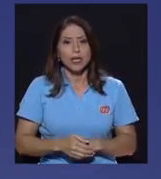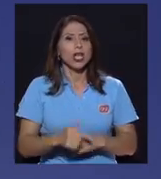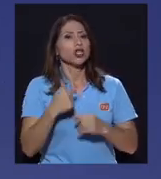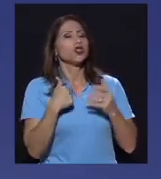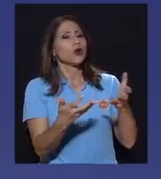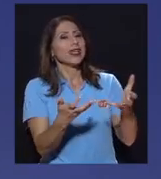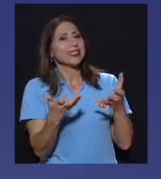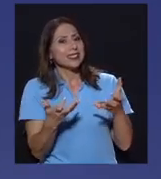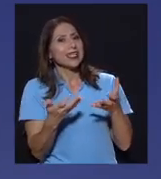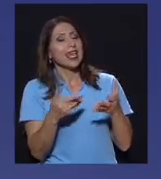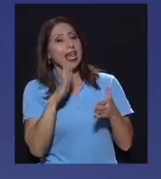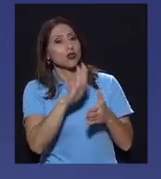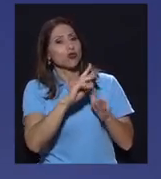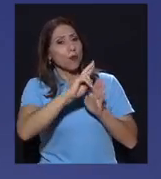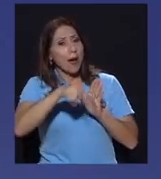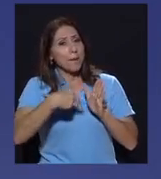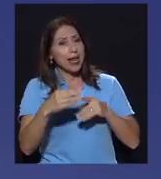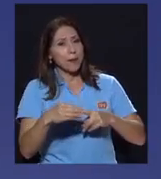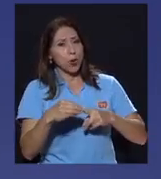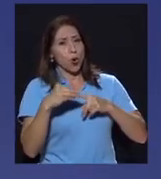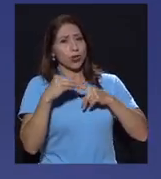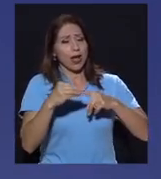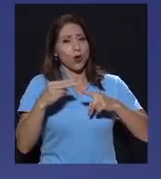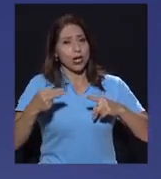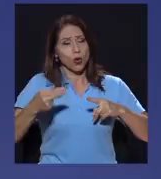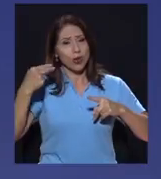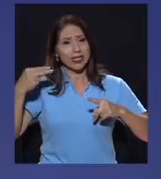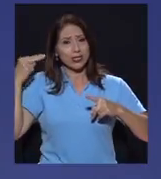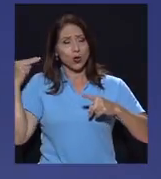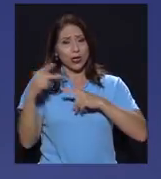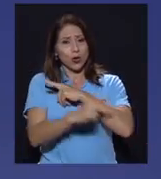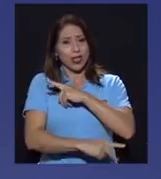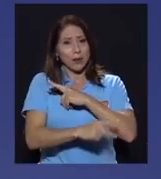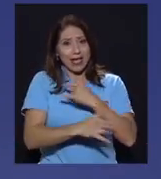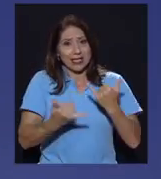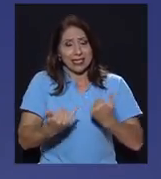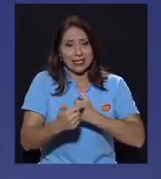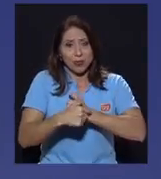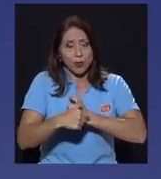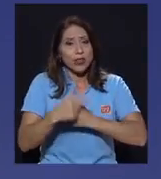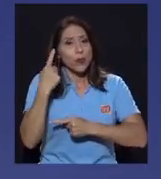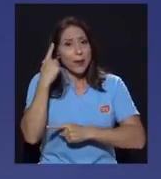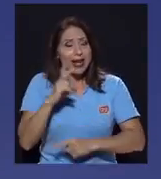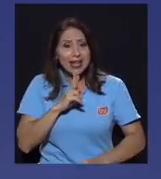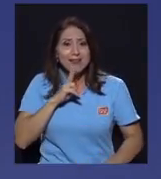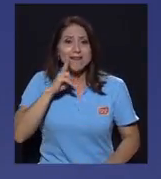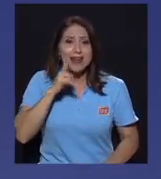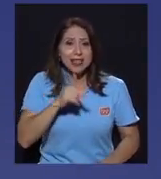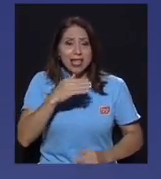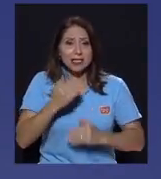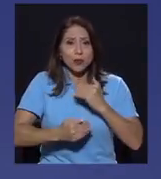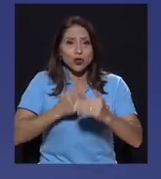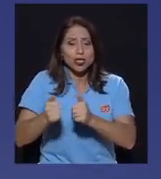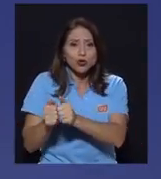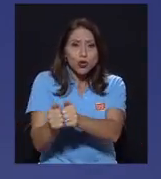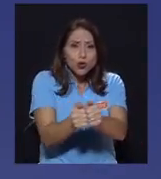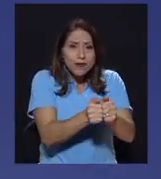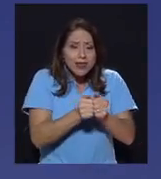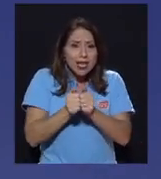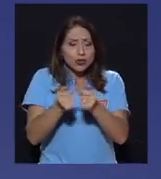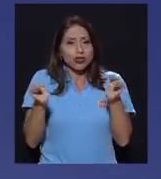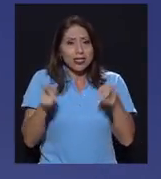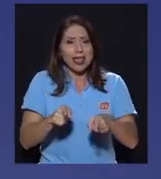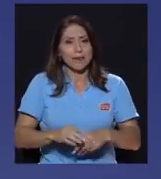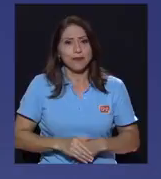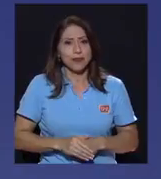destacar su papel protagónico y casi histórico del país en este momento país que vivimos para que verdaderamente ese proceso de unificación se de la